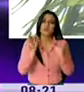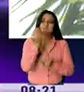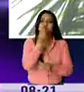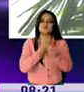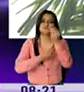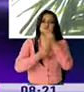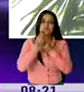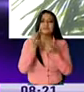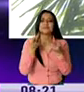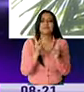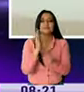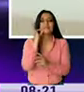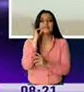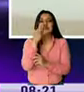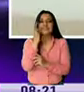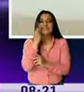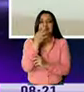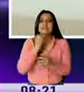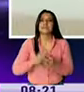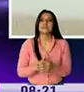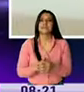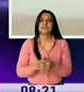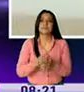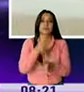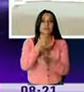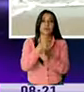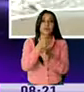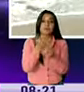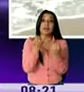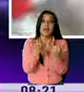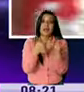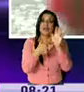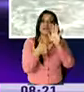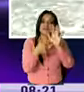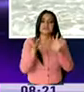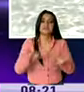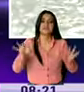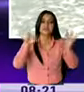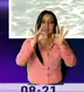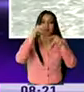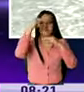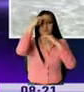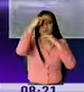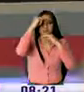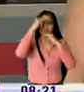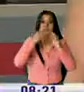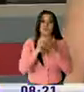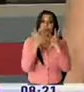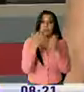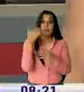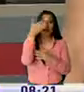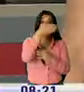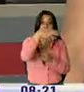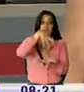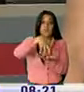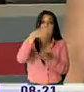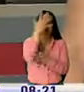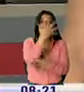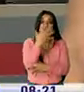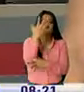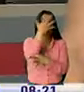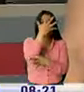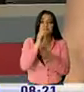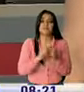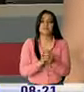algo delicioso y precisamente tenemos una nota importante al respecto para ustedes que quieren irse a la provincia verde. Para los amantes